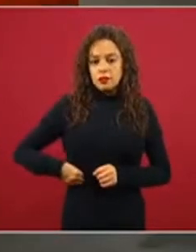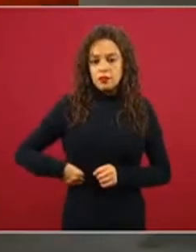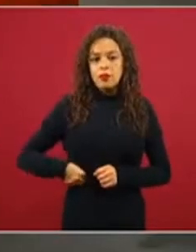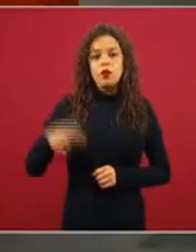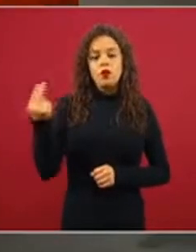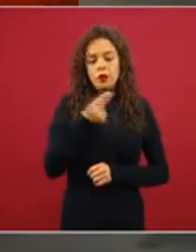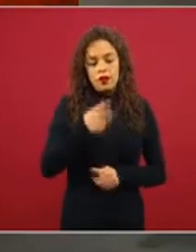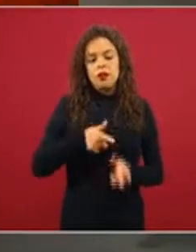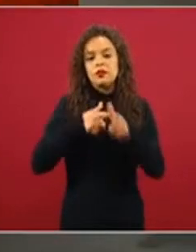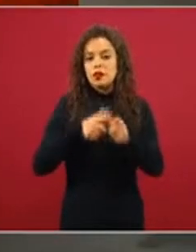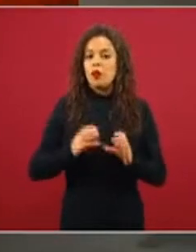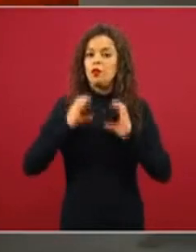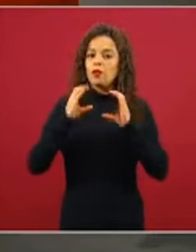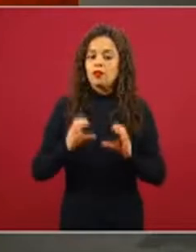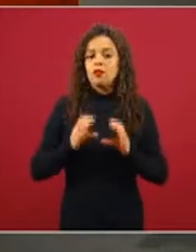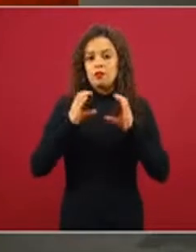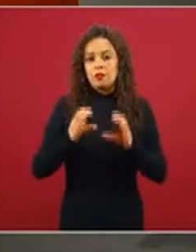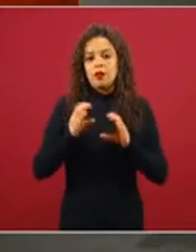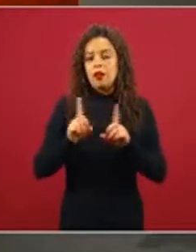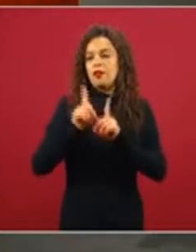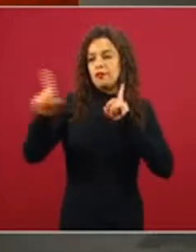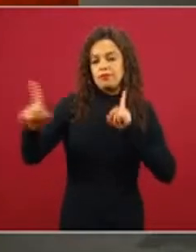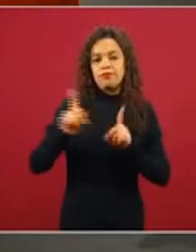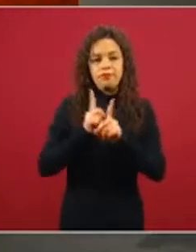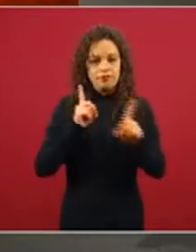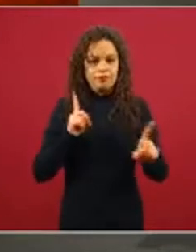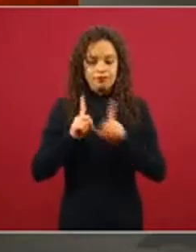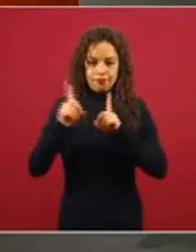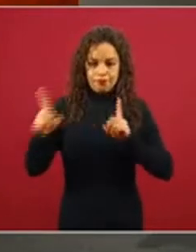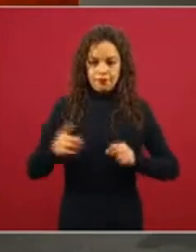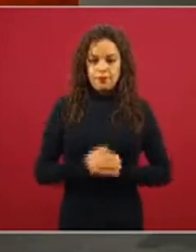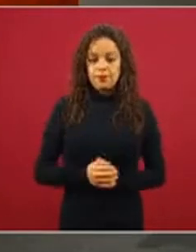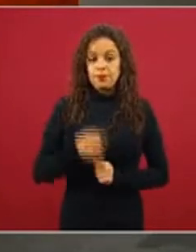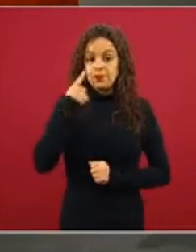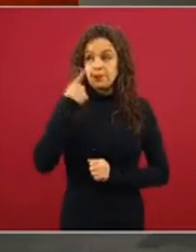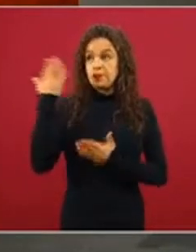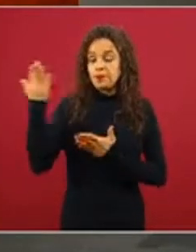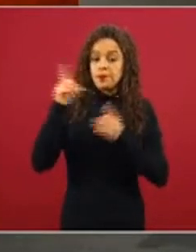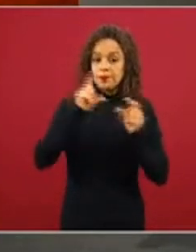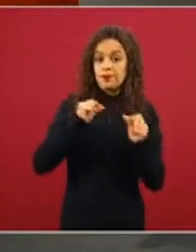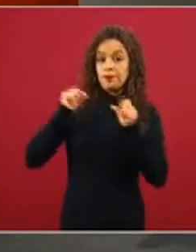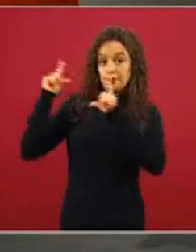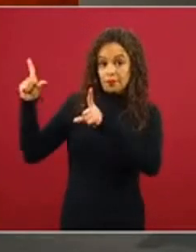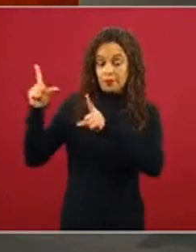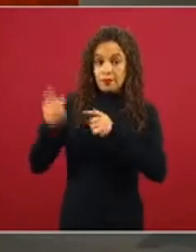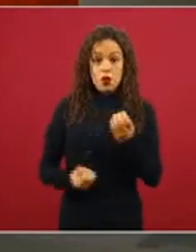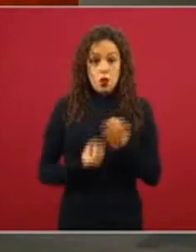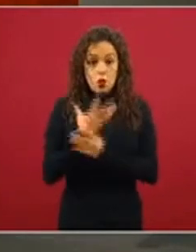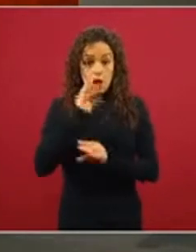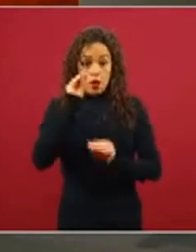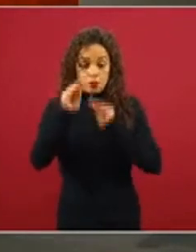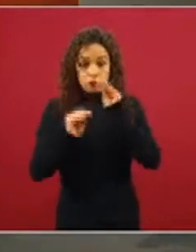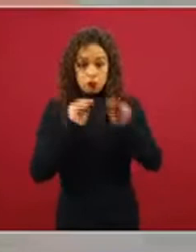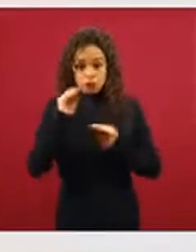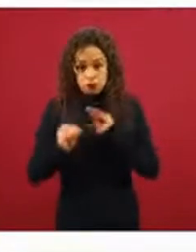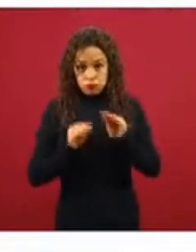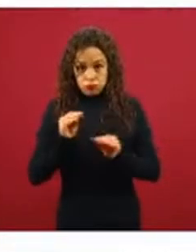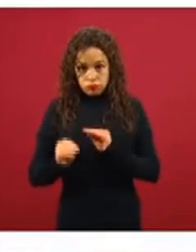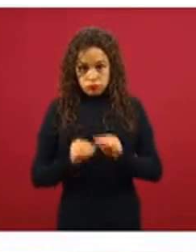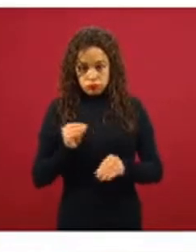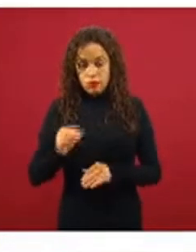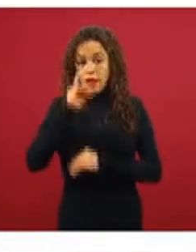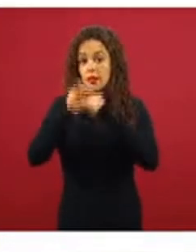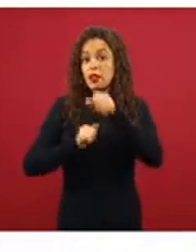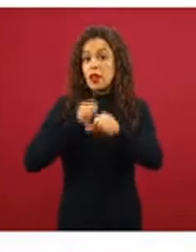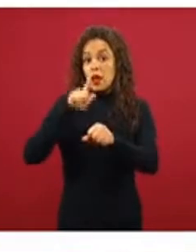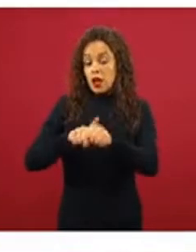jornada. Vemos la siguiente diapositiva, que es precisamente la actualización del panorama internacional. Se